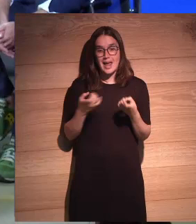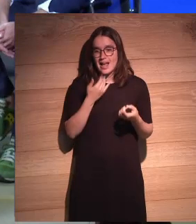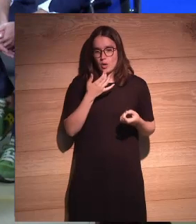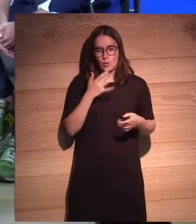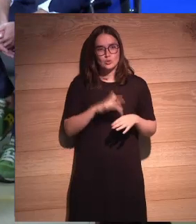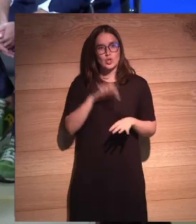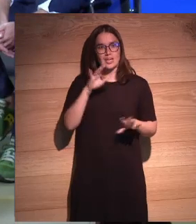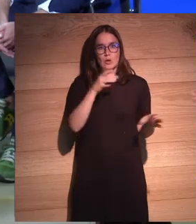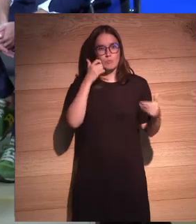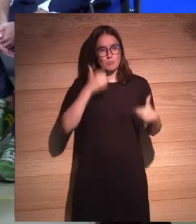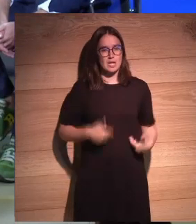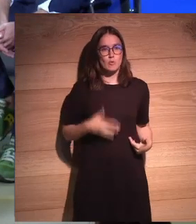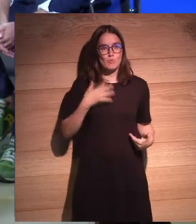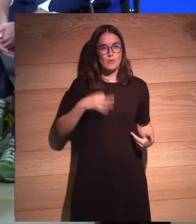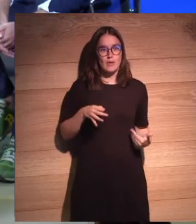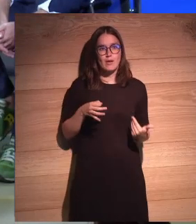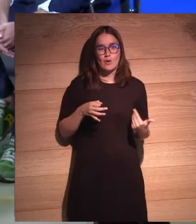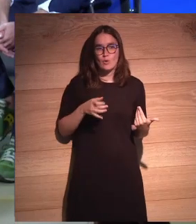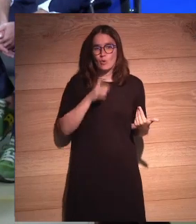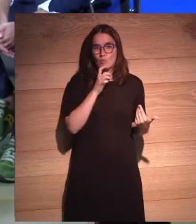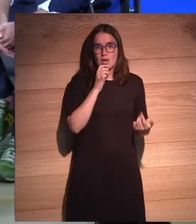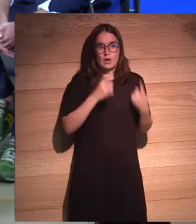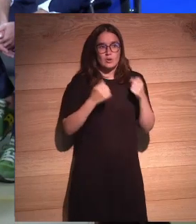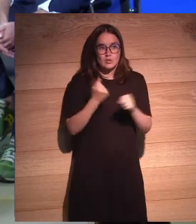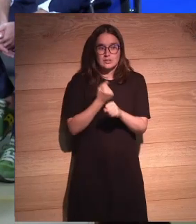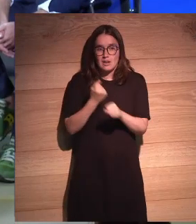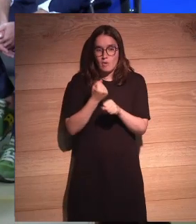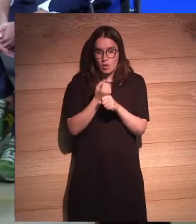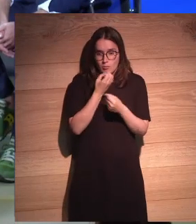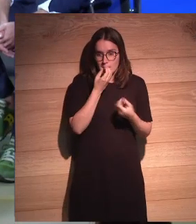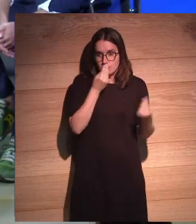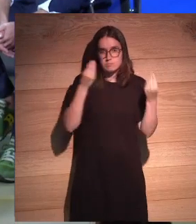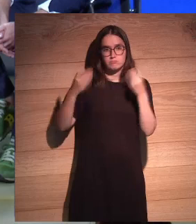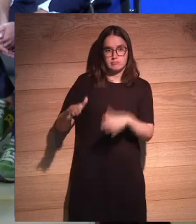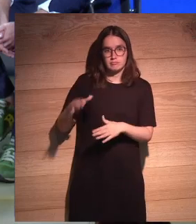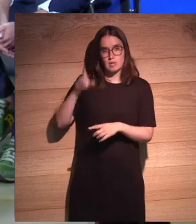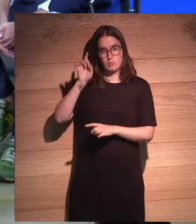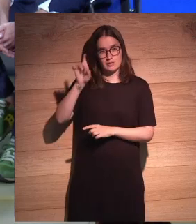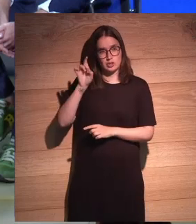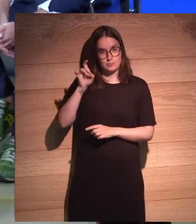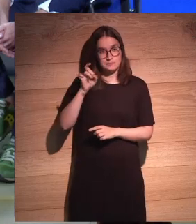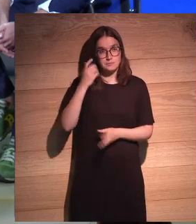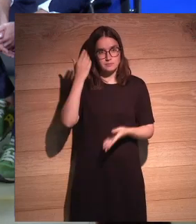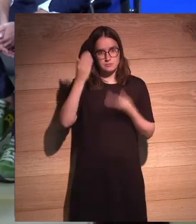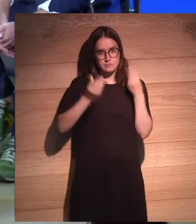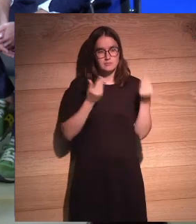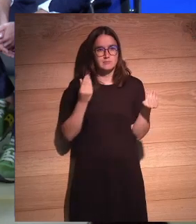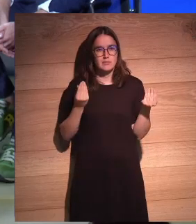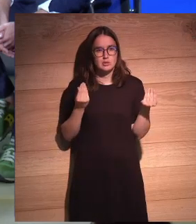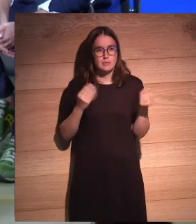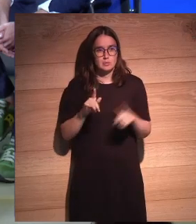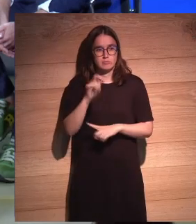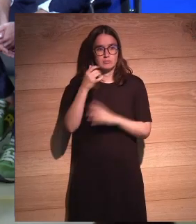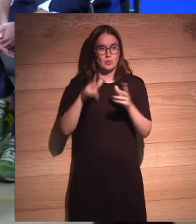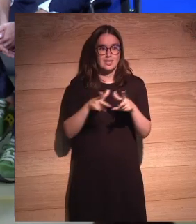humano. Lo que pasa que quizás estás descargando de determinadas tareas o enfocas mejor la tarea del profesor, ¿no? Yo creo que vamos a llegar